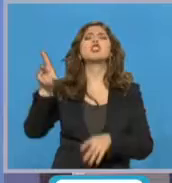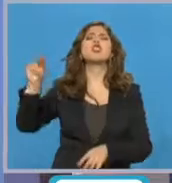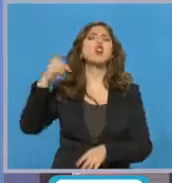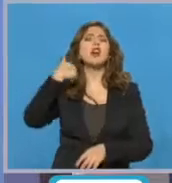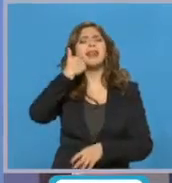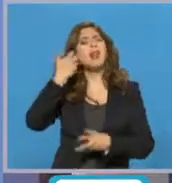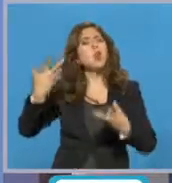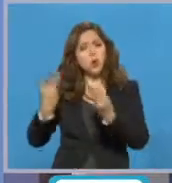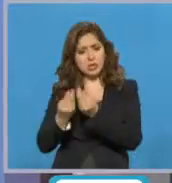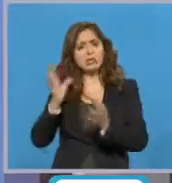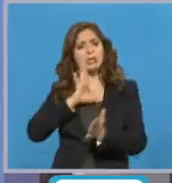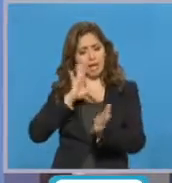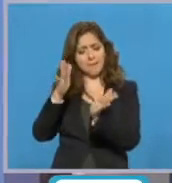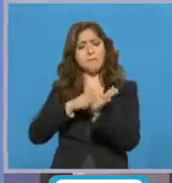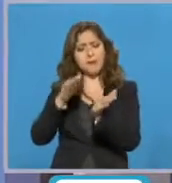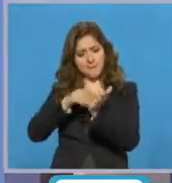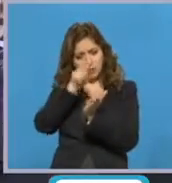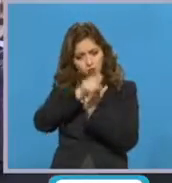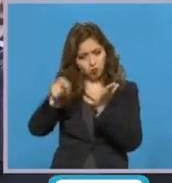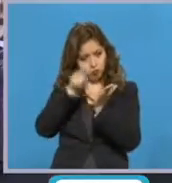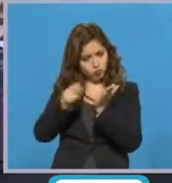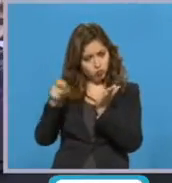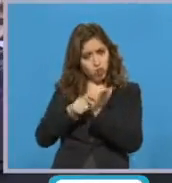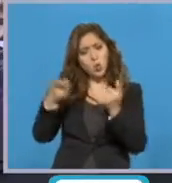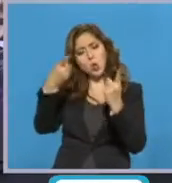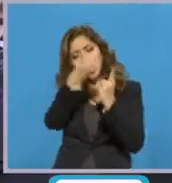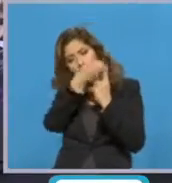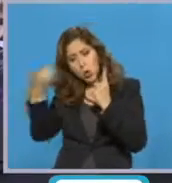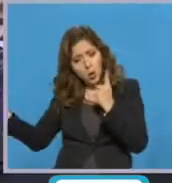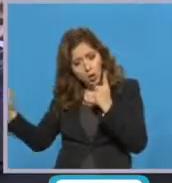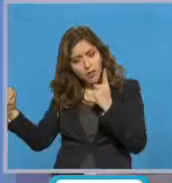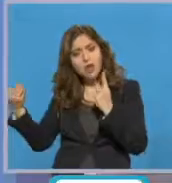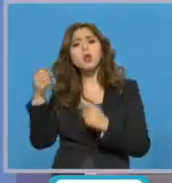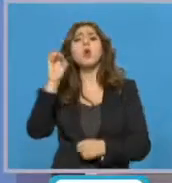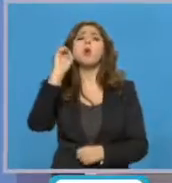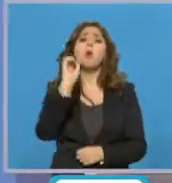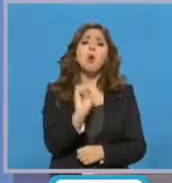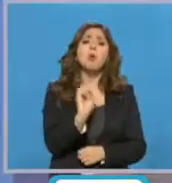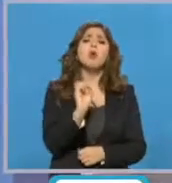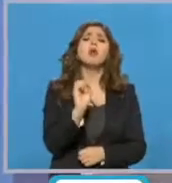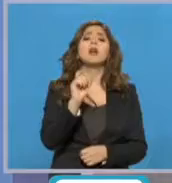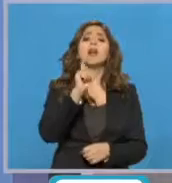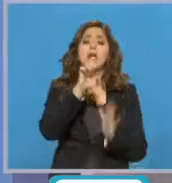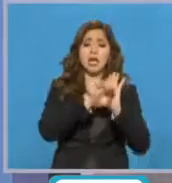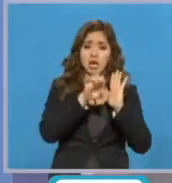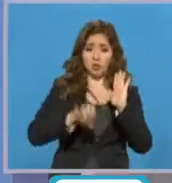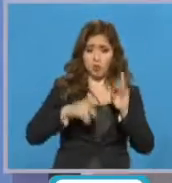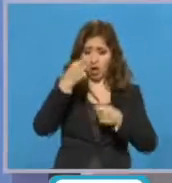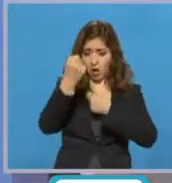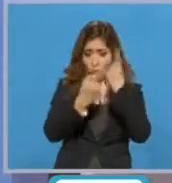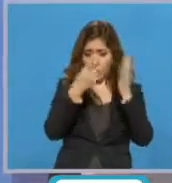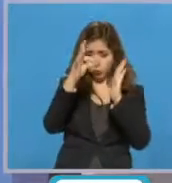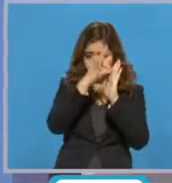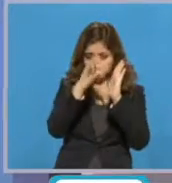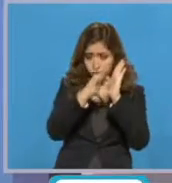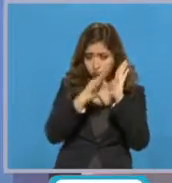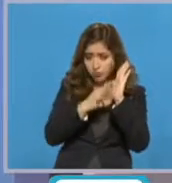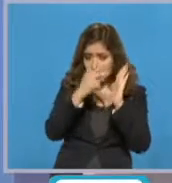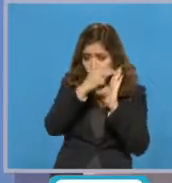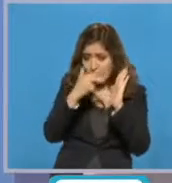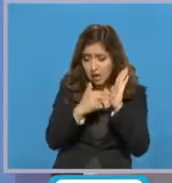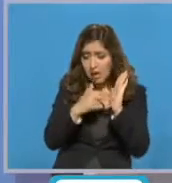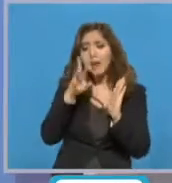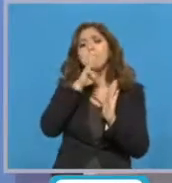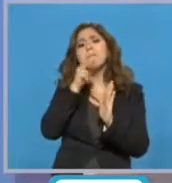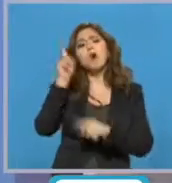pone en el papel también, como dice Gabriela, las reglas claras de amistades largas, o hay algunos puntos que simplemente por eso